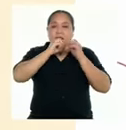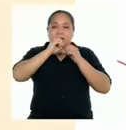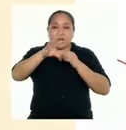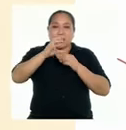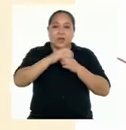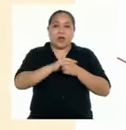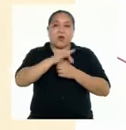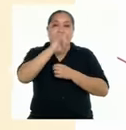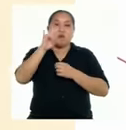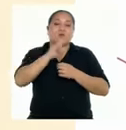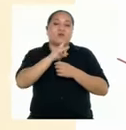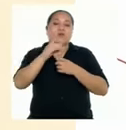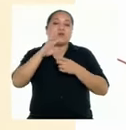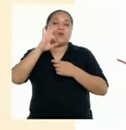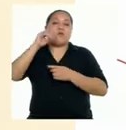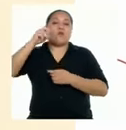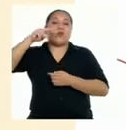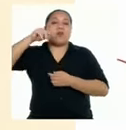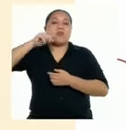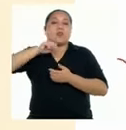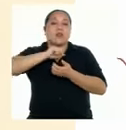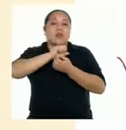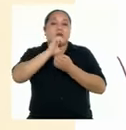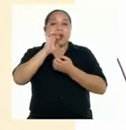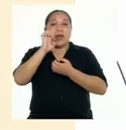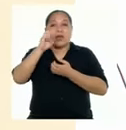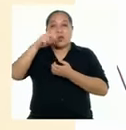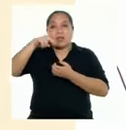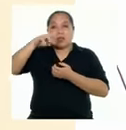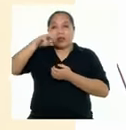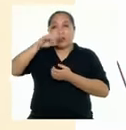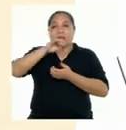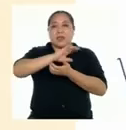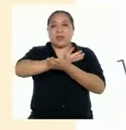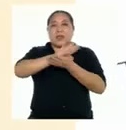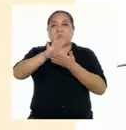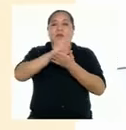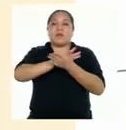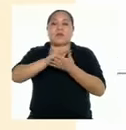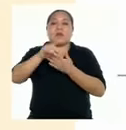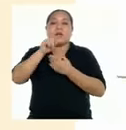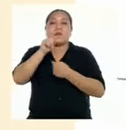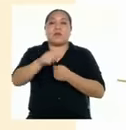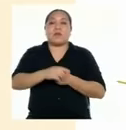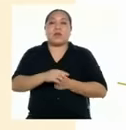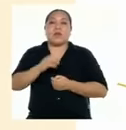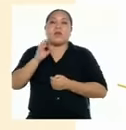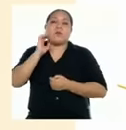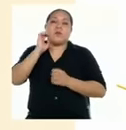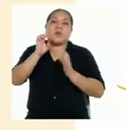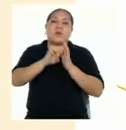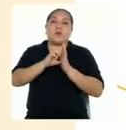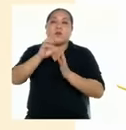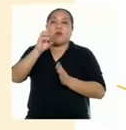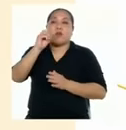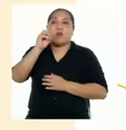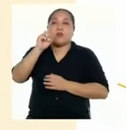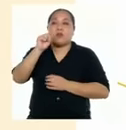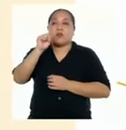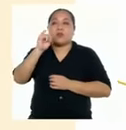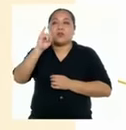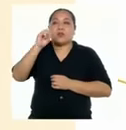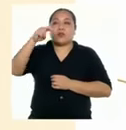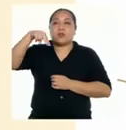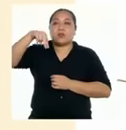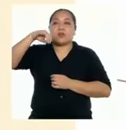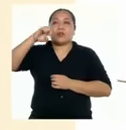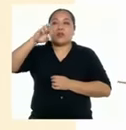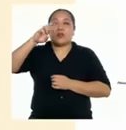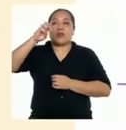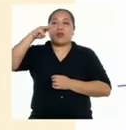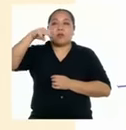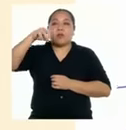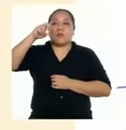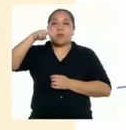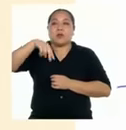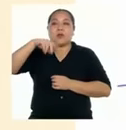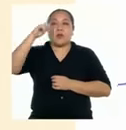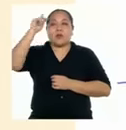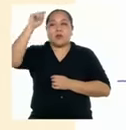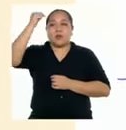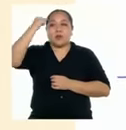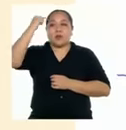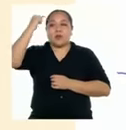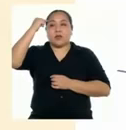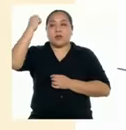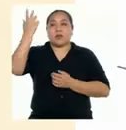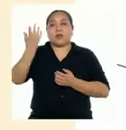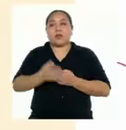uso de fuentes de energía limpia para el ambiente. Sería algo como: Osimermin señaló que las políticas energéticas ambientales han